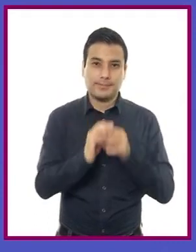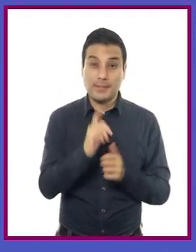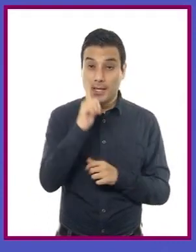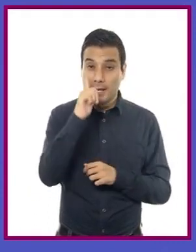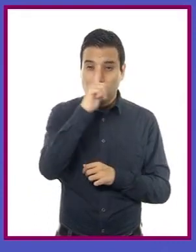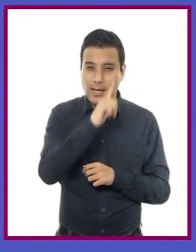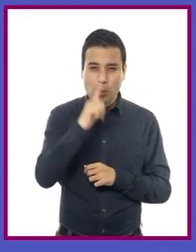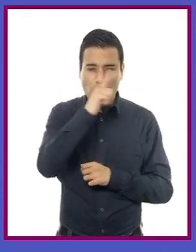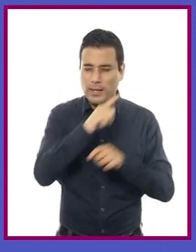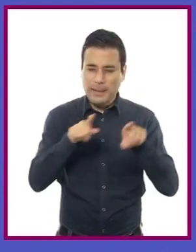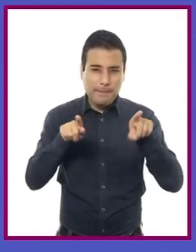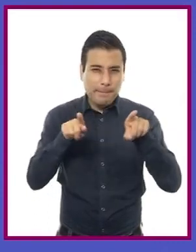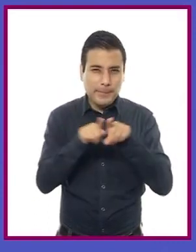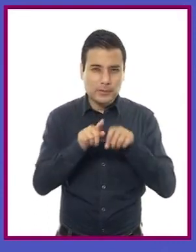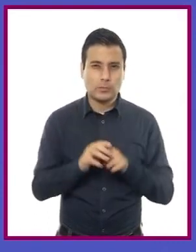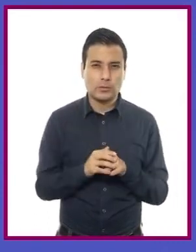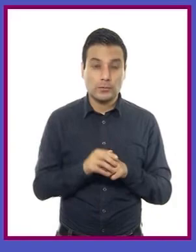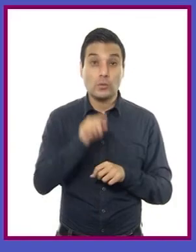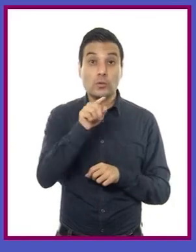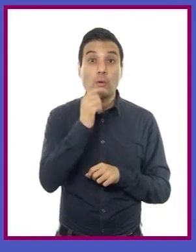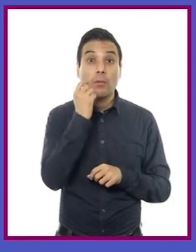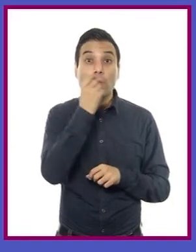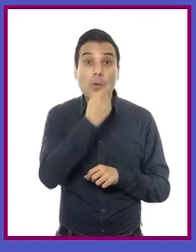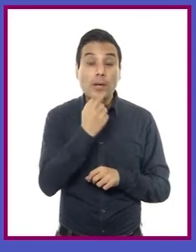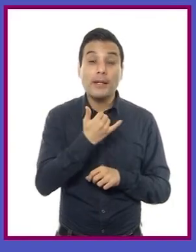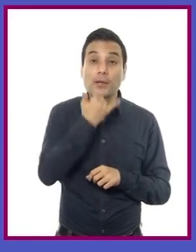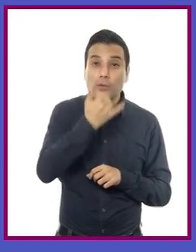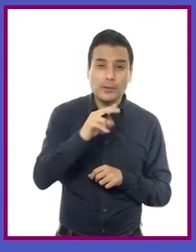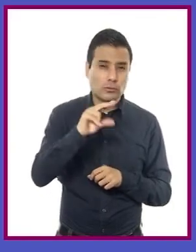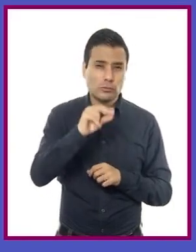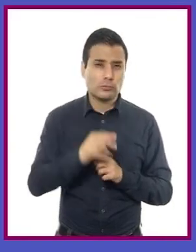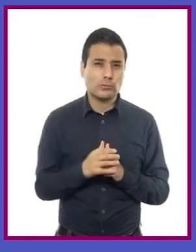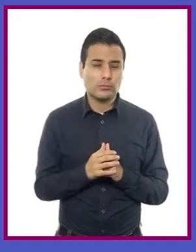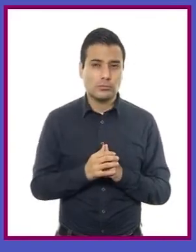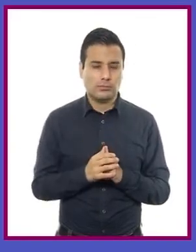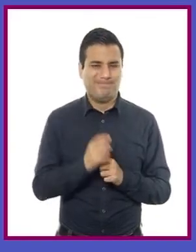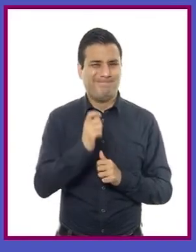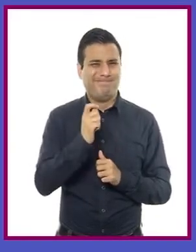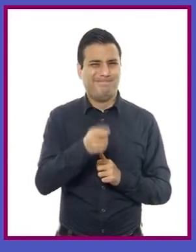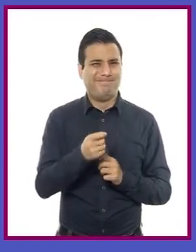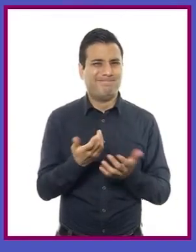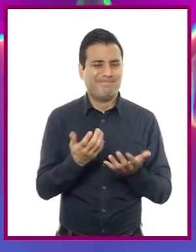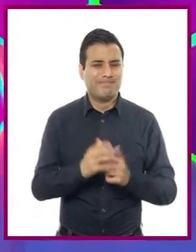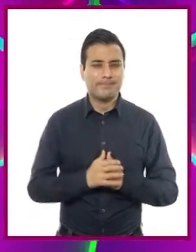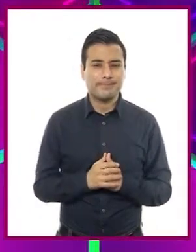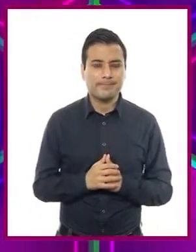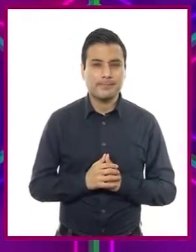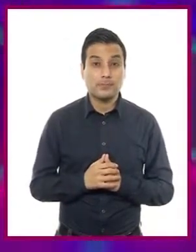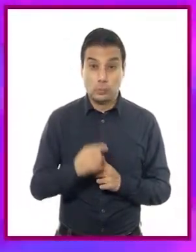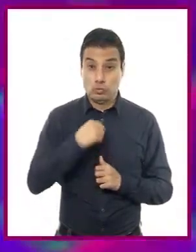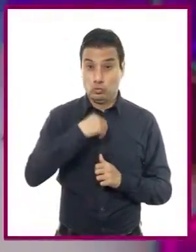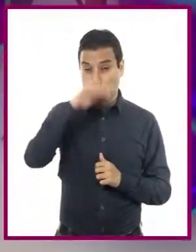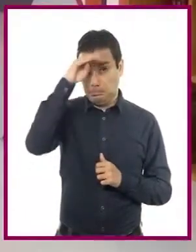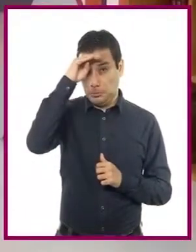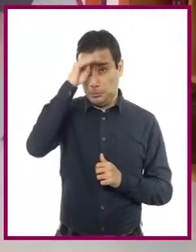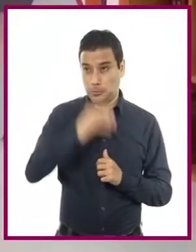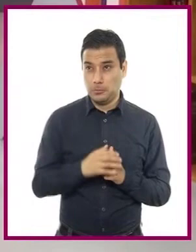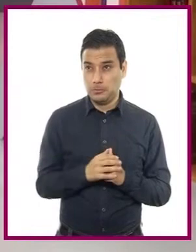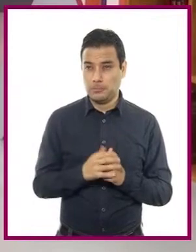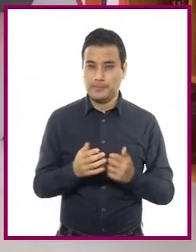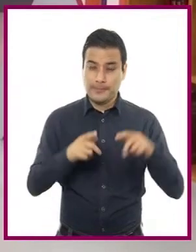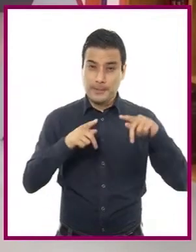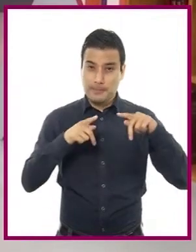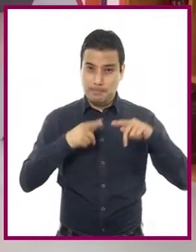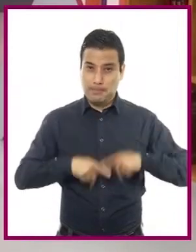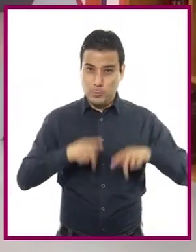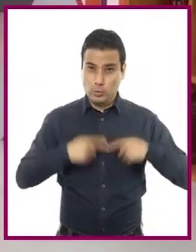lenguaje. Y tu boca no se equivoca. ¿A qué crees que se refiere? Yo pienso que se refiere a que la